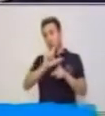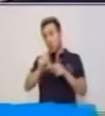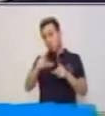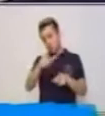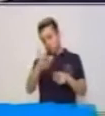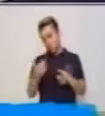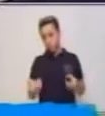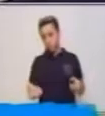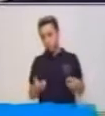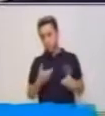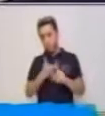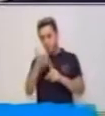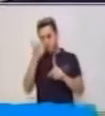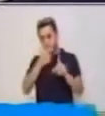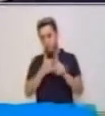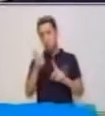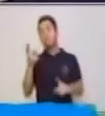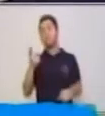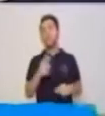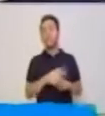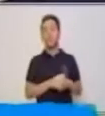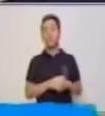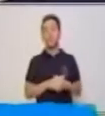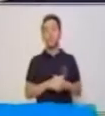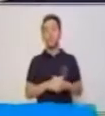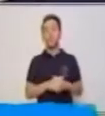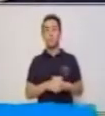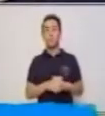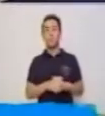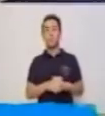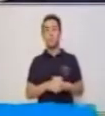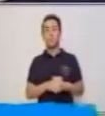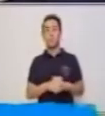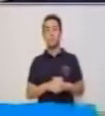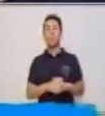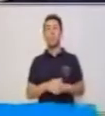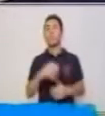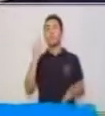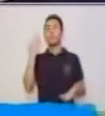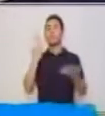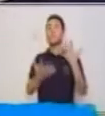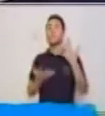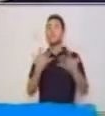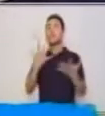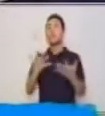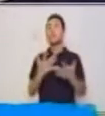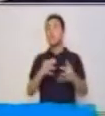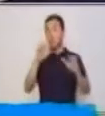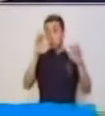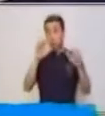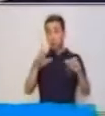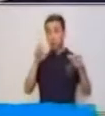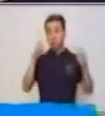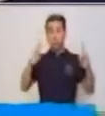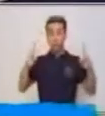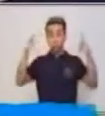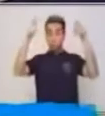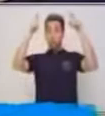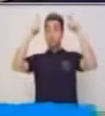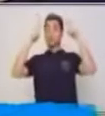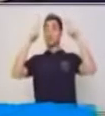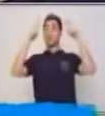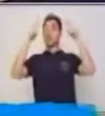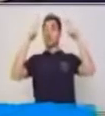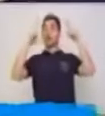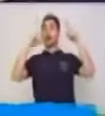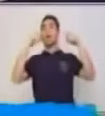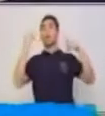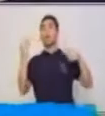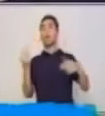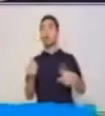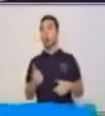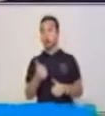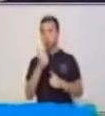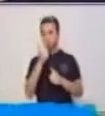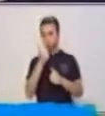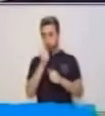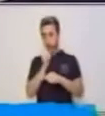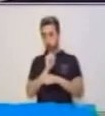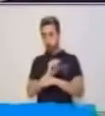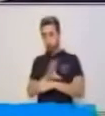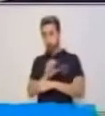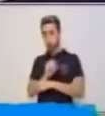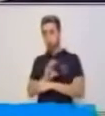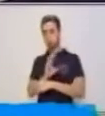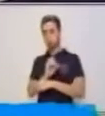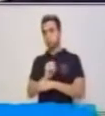Pero ¿cómo me va a hablar esta persona? Probablemente la persona que esté usando este sombrero va a ser una buena consejera, una